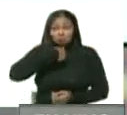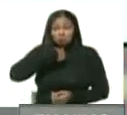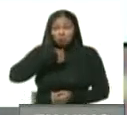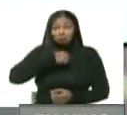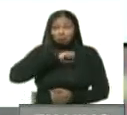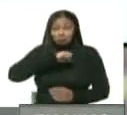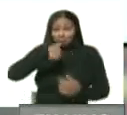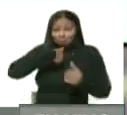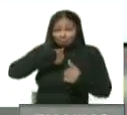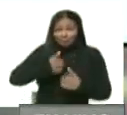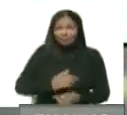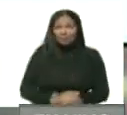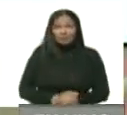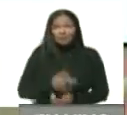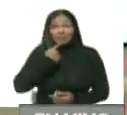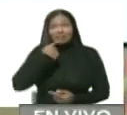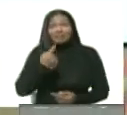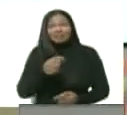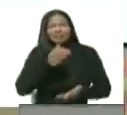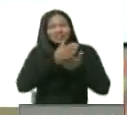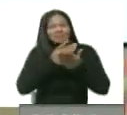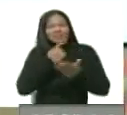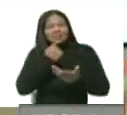Soy yo. ¿Quién es que decía así, Silvia?